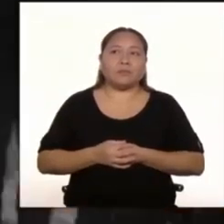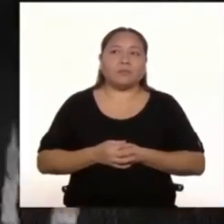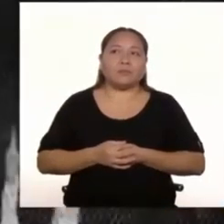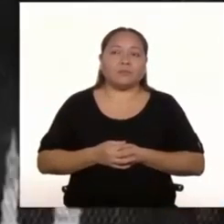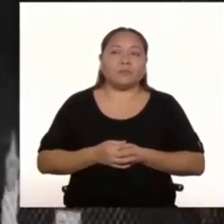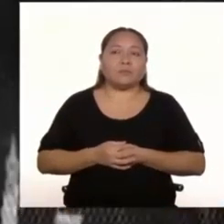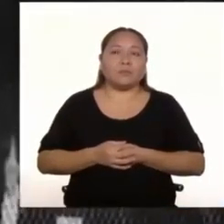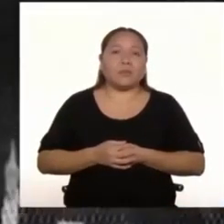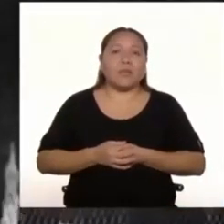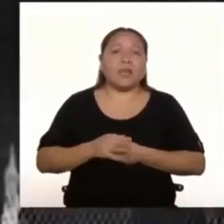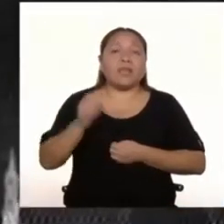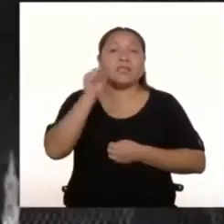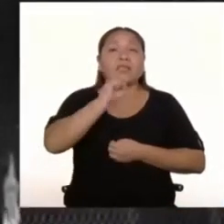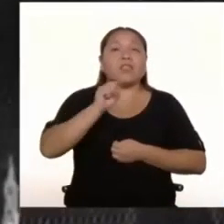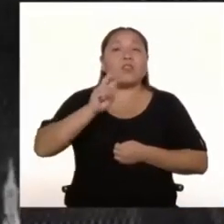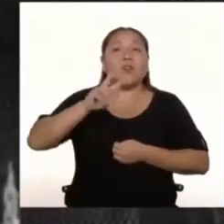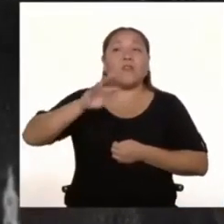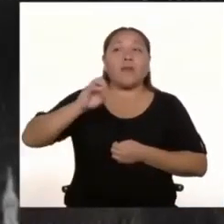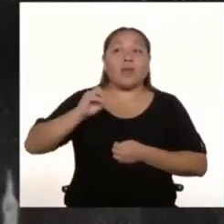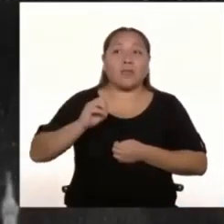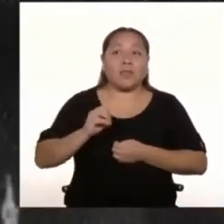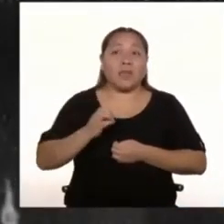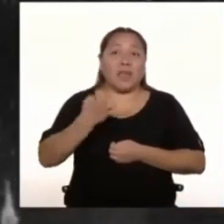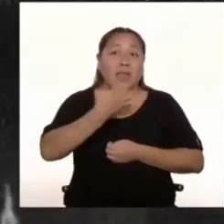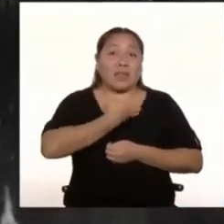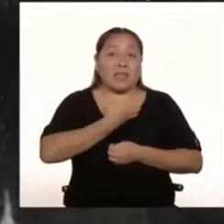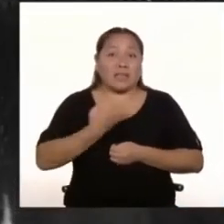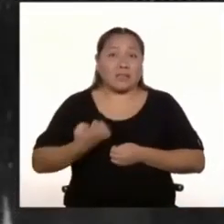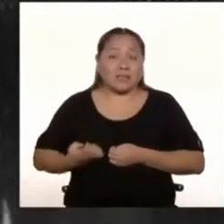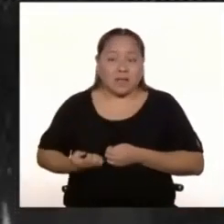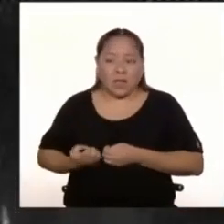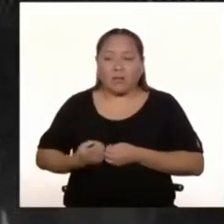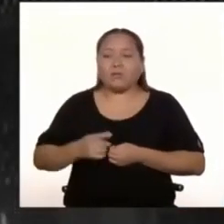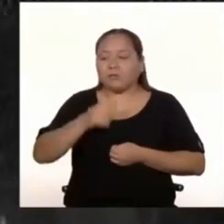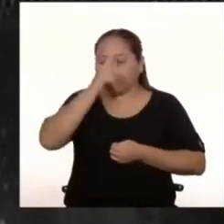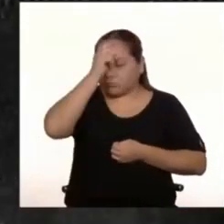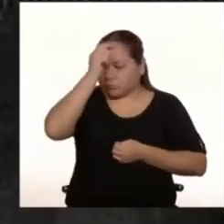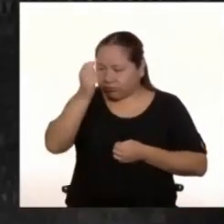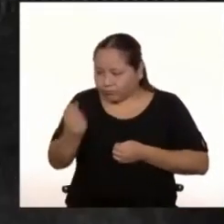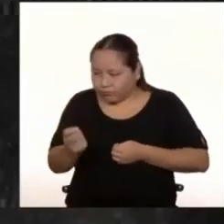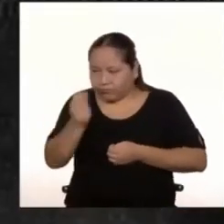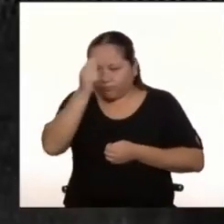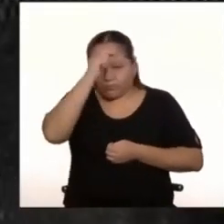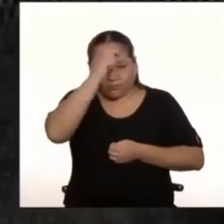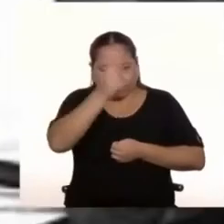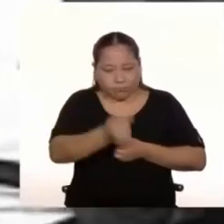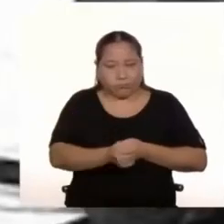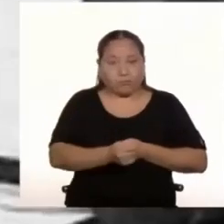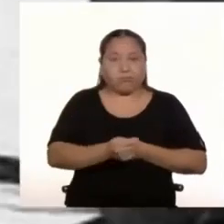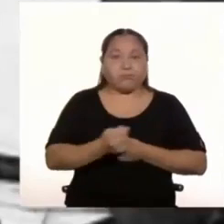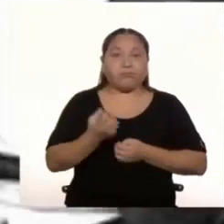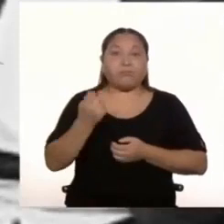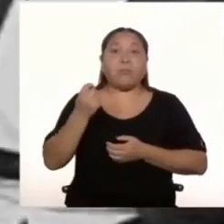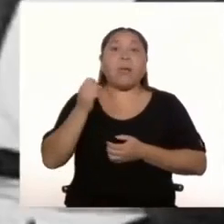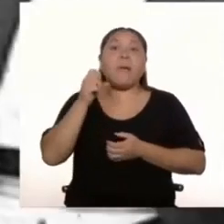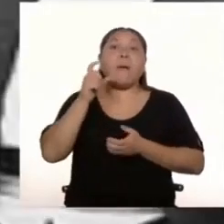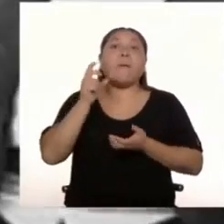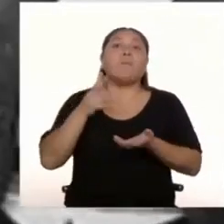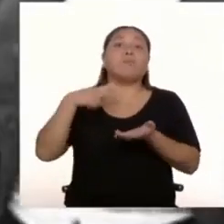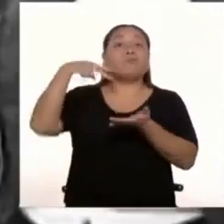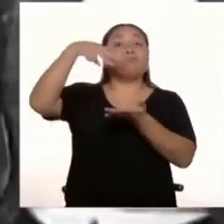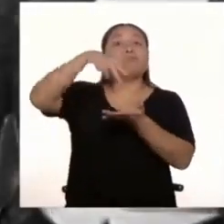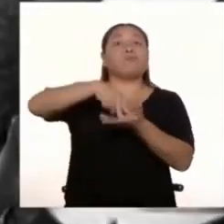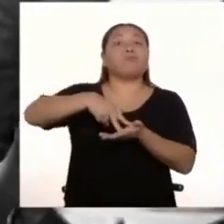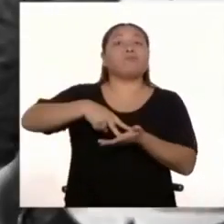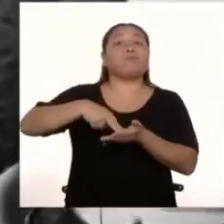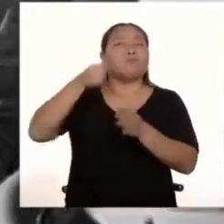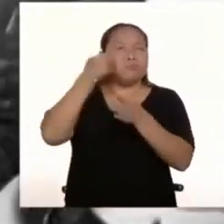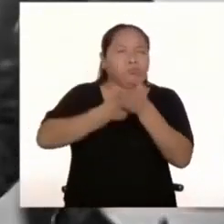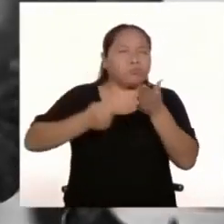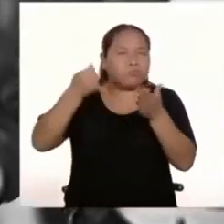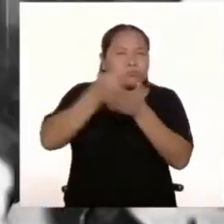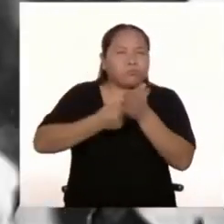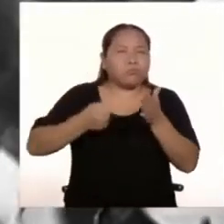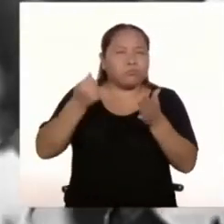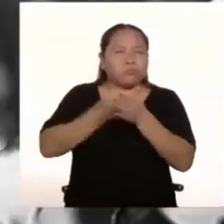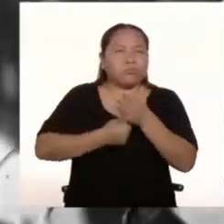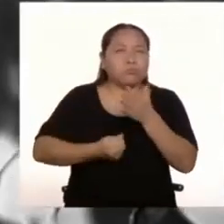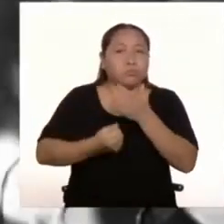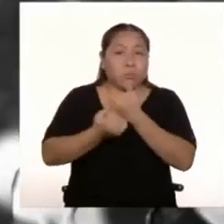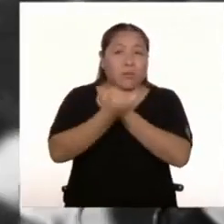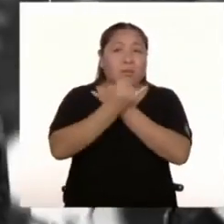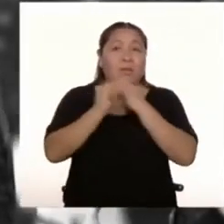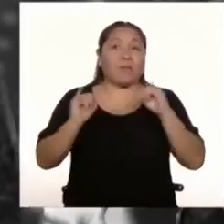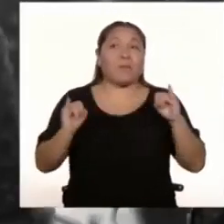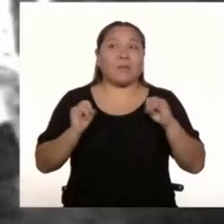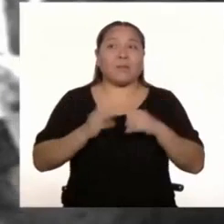En el siglo XX, el Estado empezó a reconocer héroes oficiales. Quien comenzó este proceso fue el